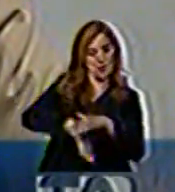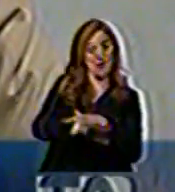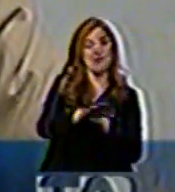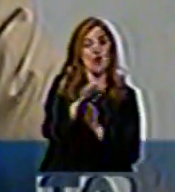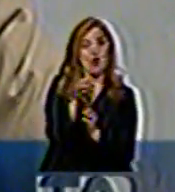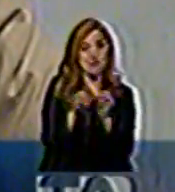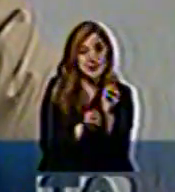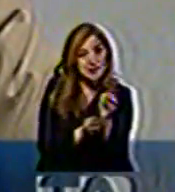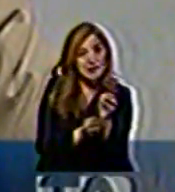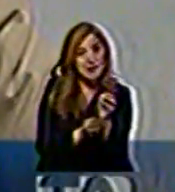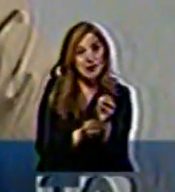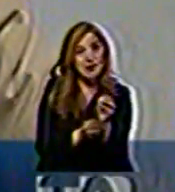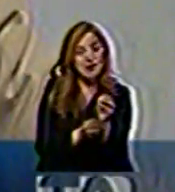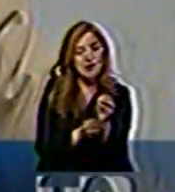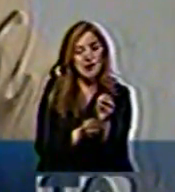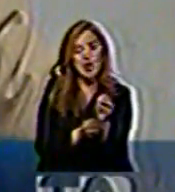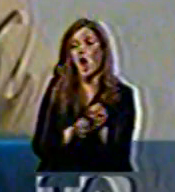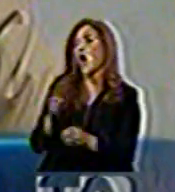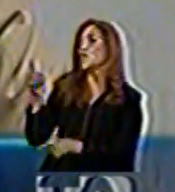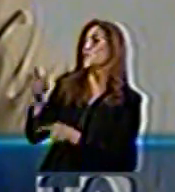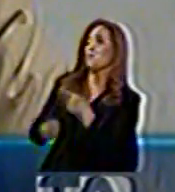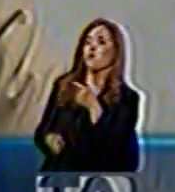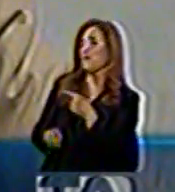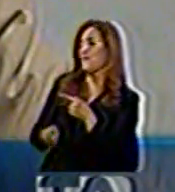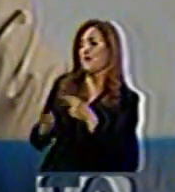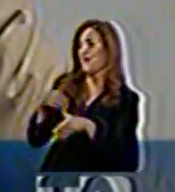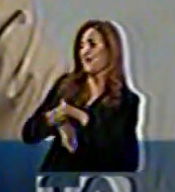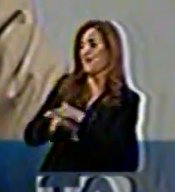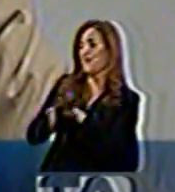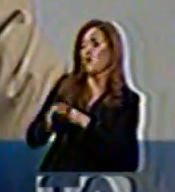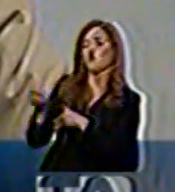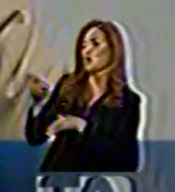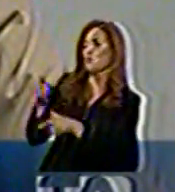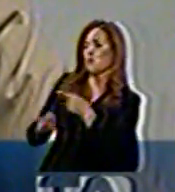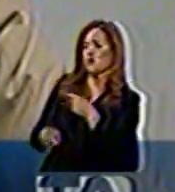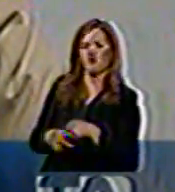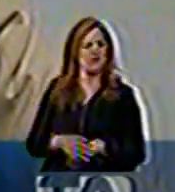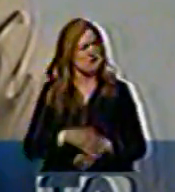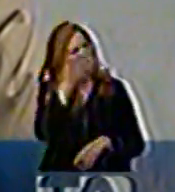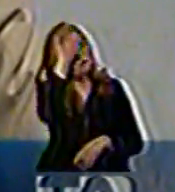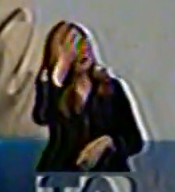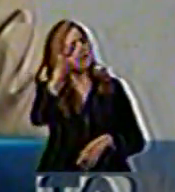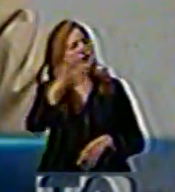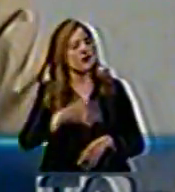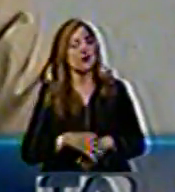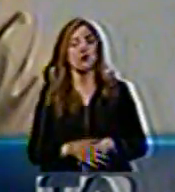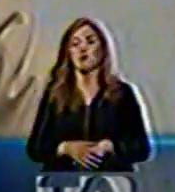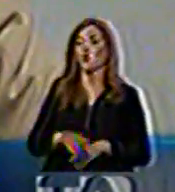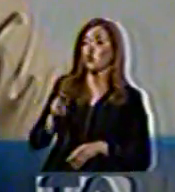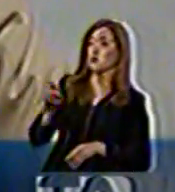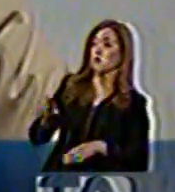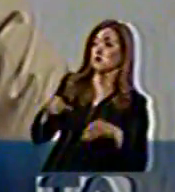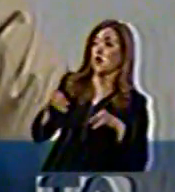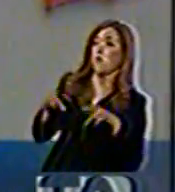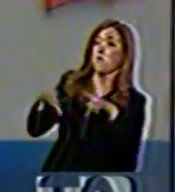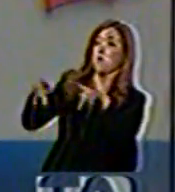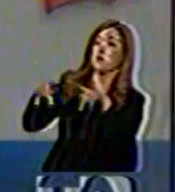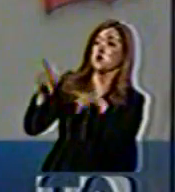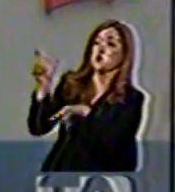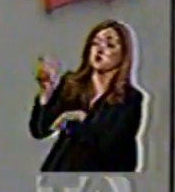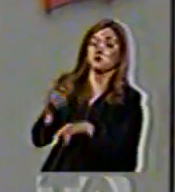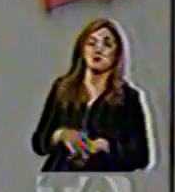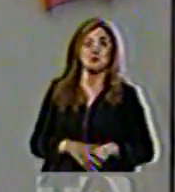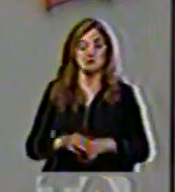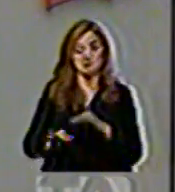despacho no se me permitía el ingreso, indicando que yo tenía que estar acogiéndome a la licencia. Y ya